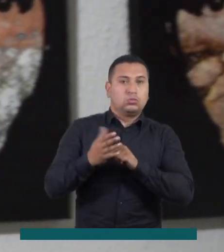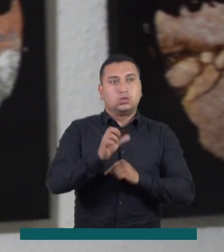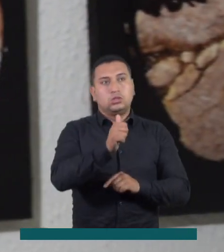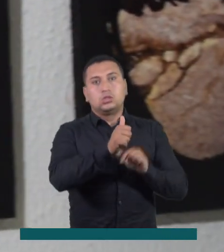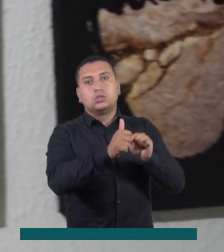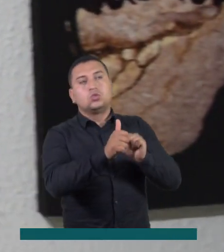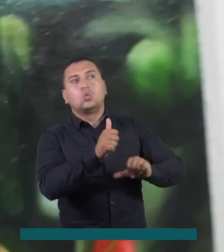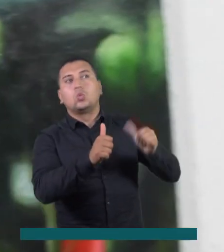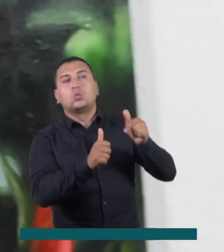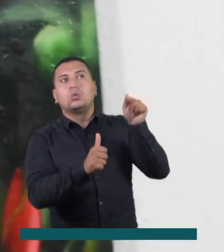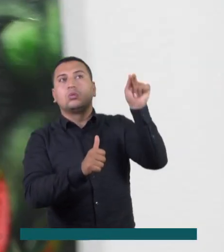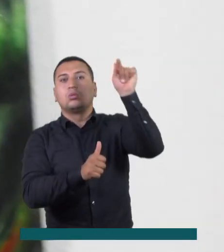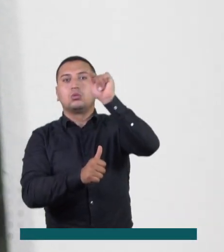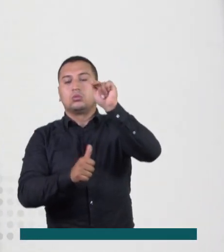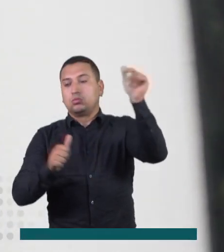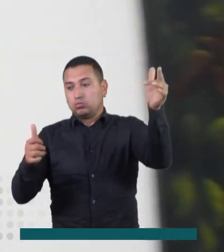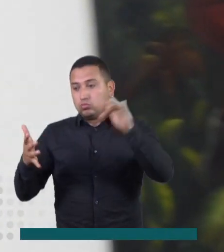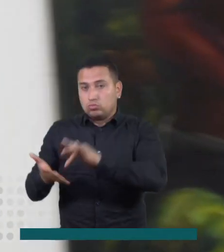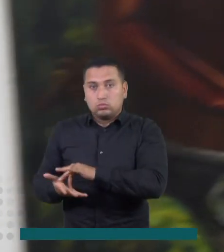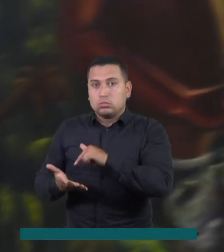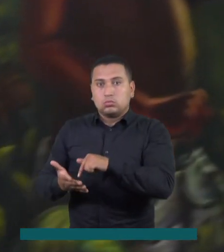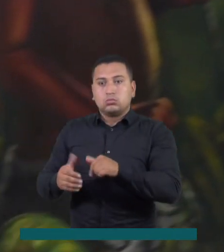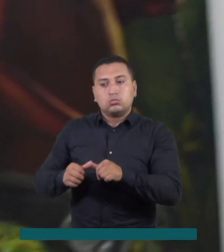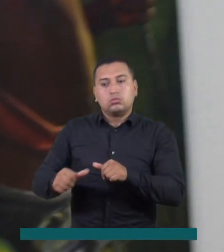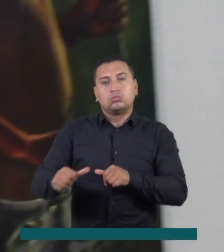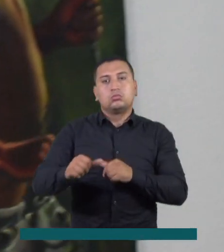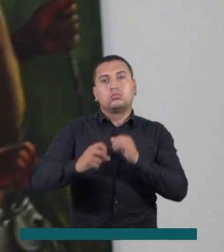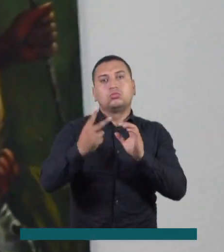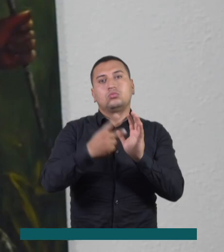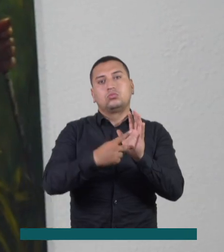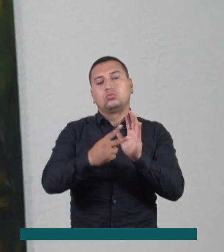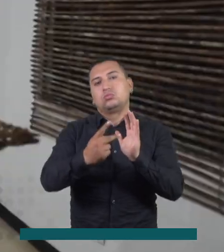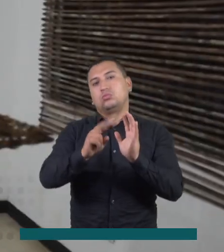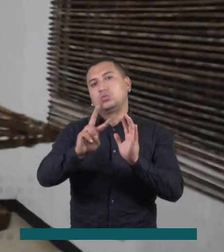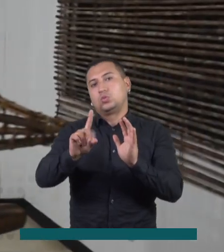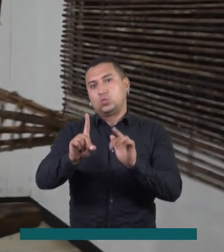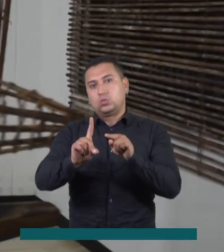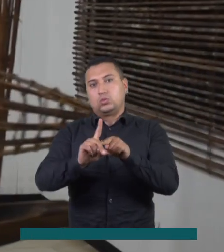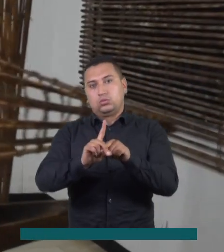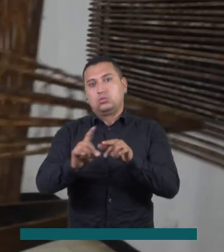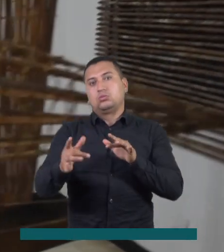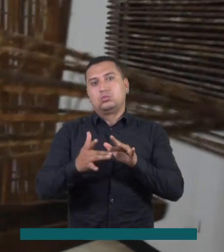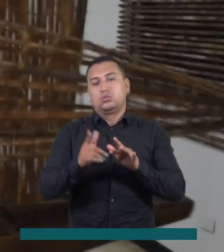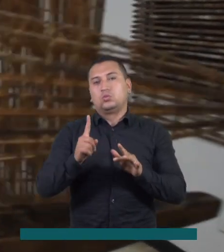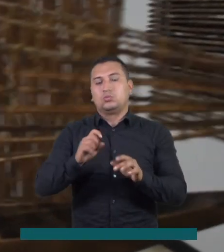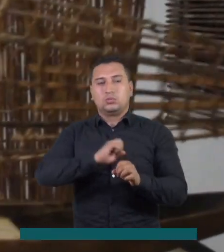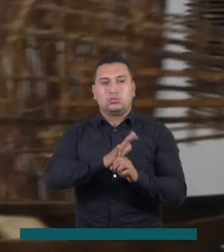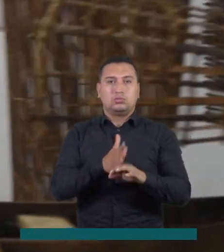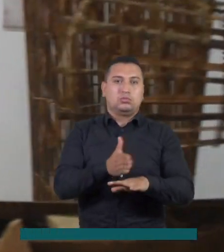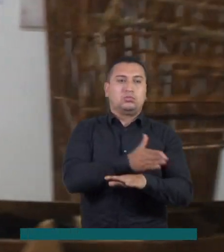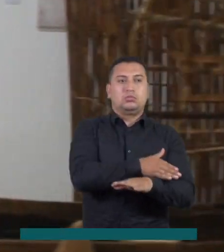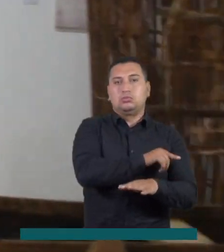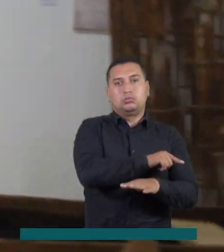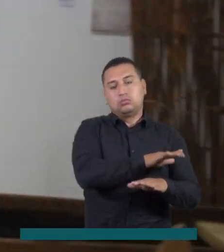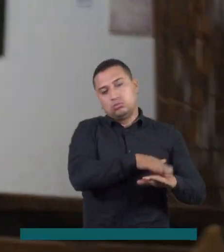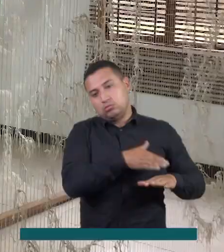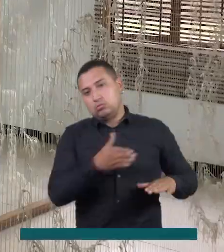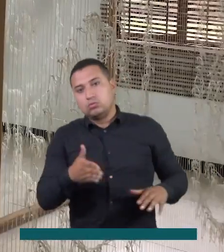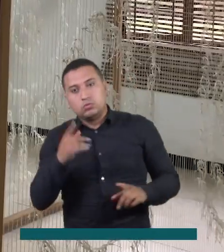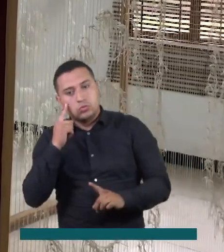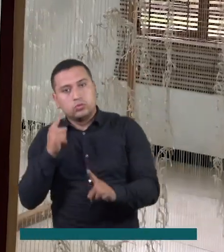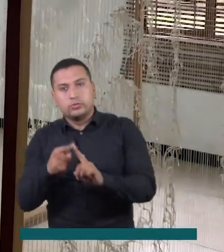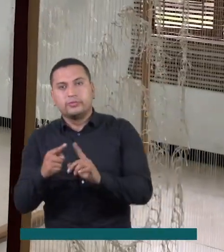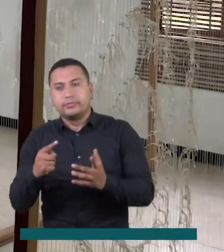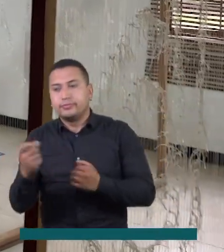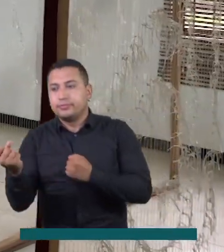de las obras se realizó durante el año 2021 como una salida a la crisis generada por el COVID-19 con el fin